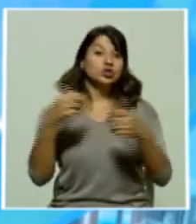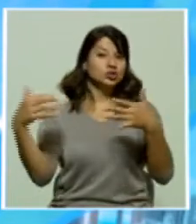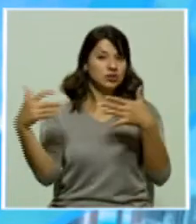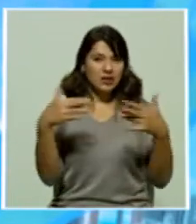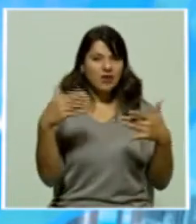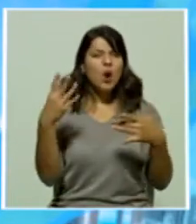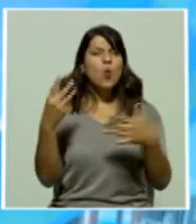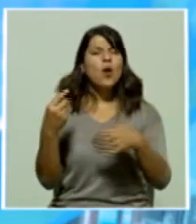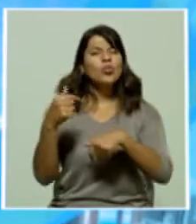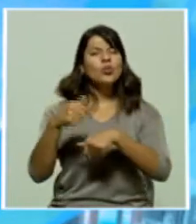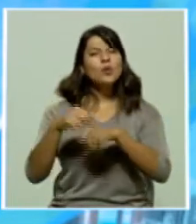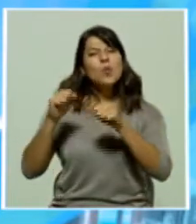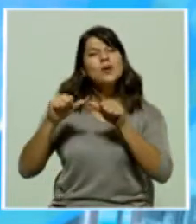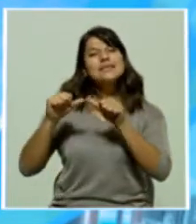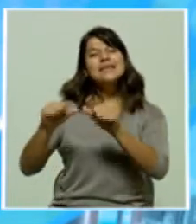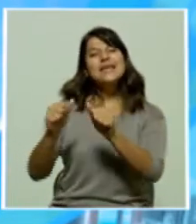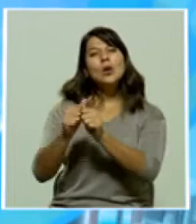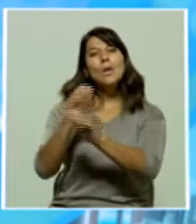Uf.